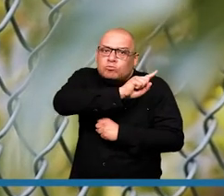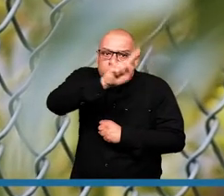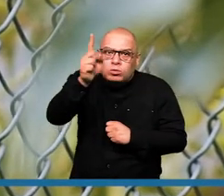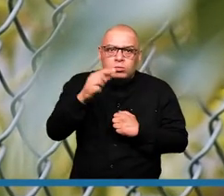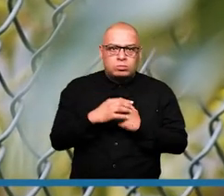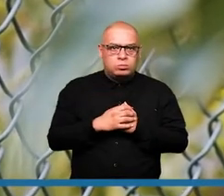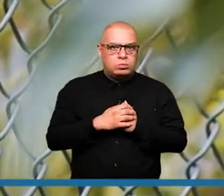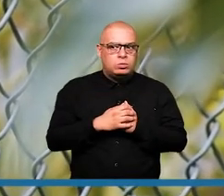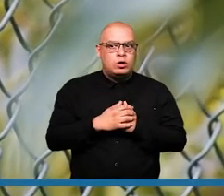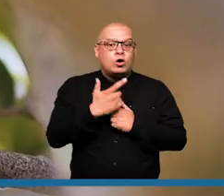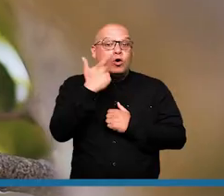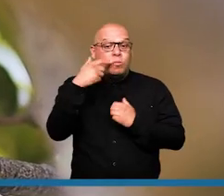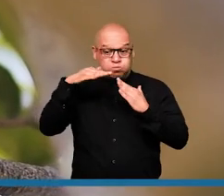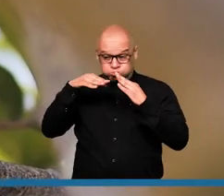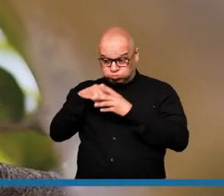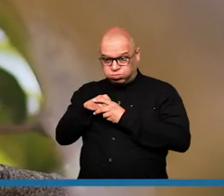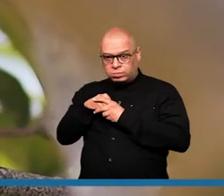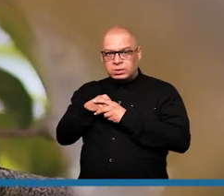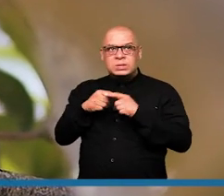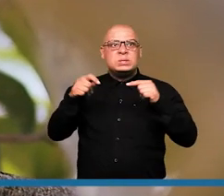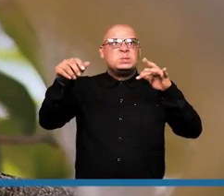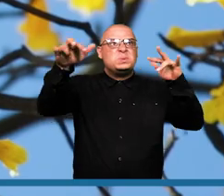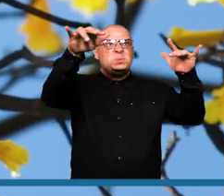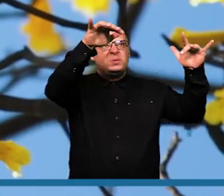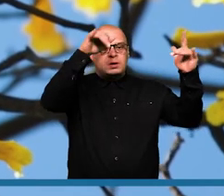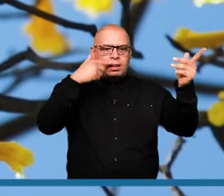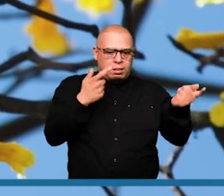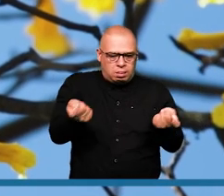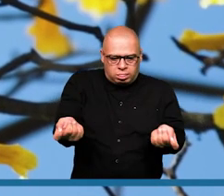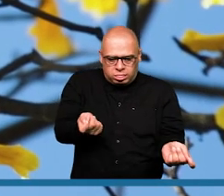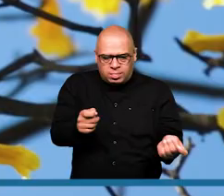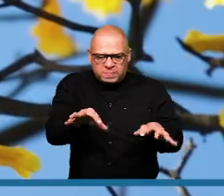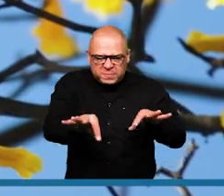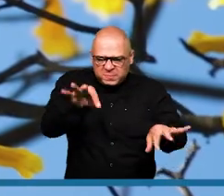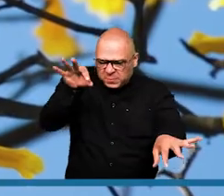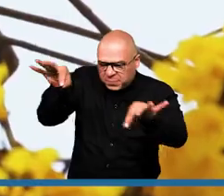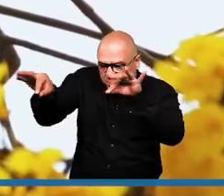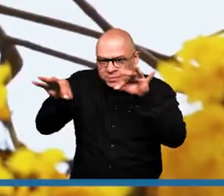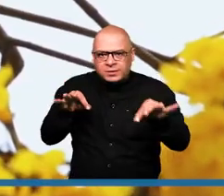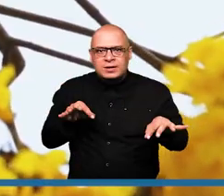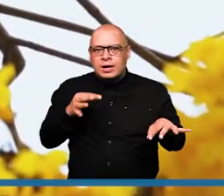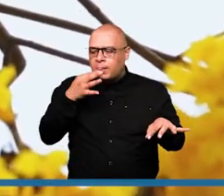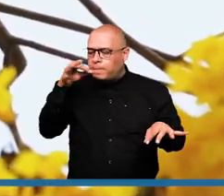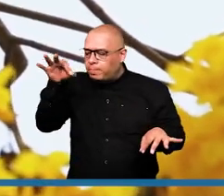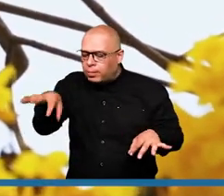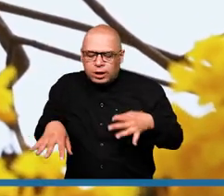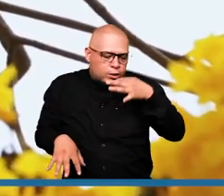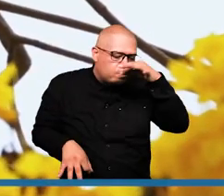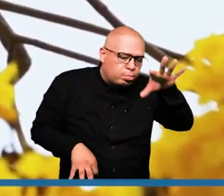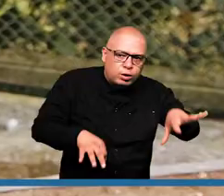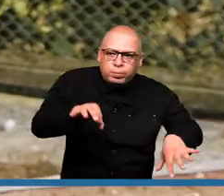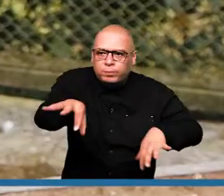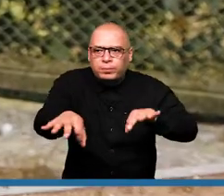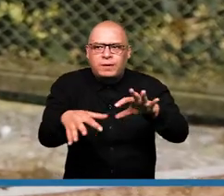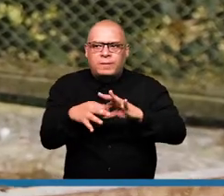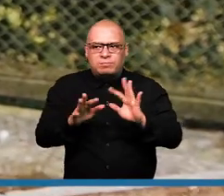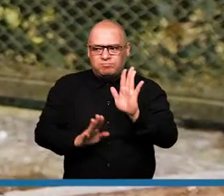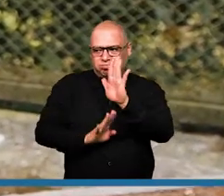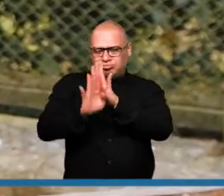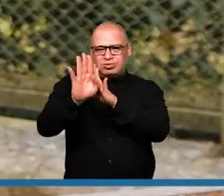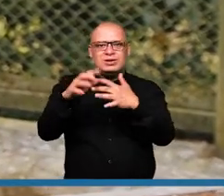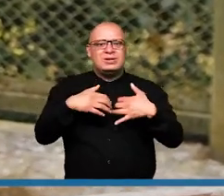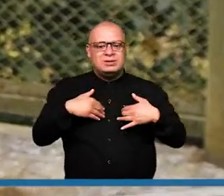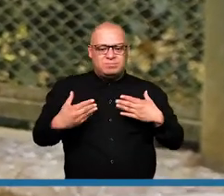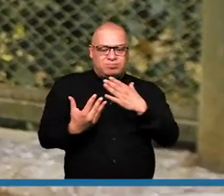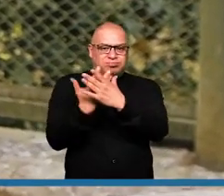nuestros hábitats, no habría control de plagas, no habría, obviamente, el esparcir las semillas para que crezcan nuestros árboles.